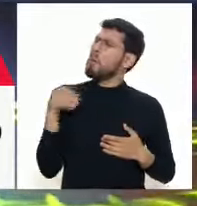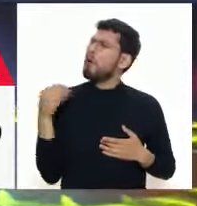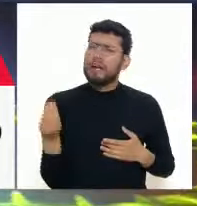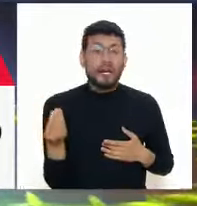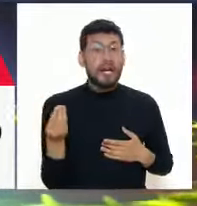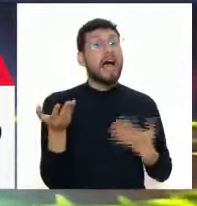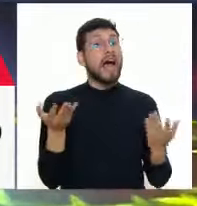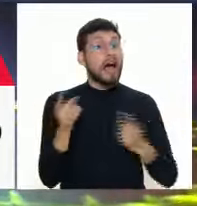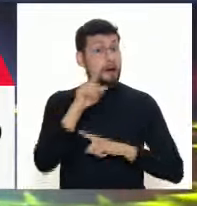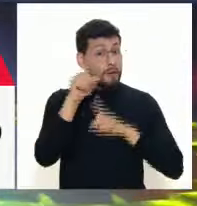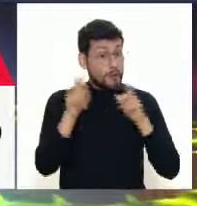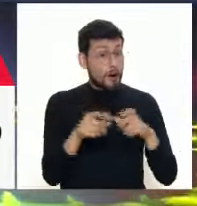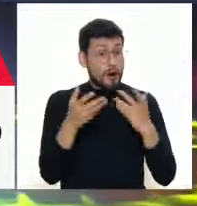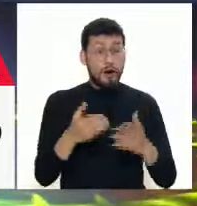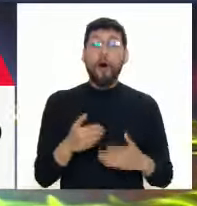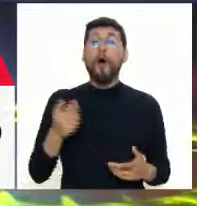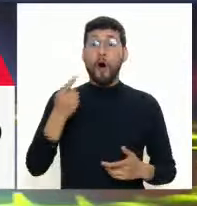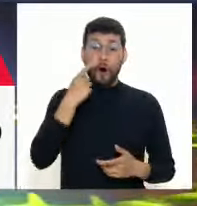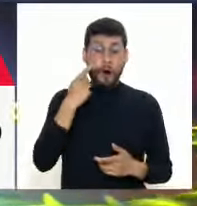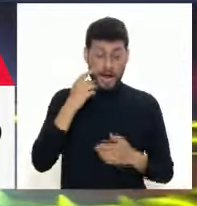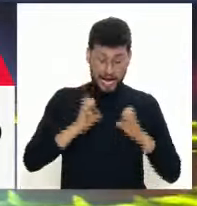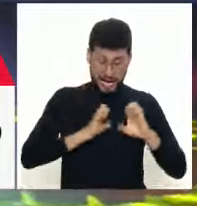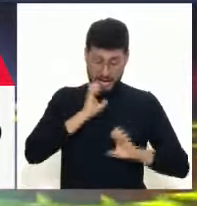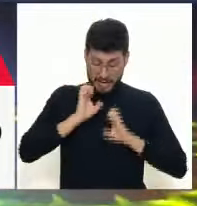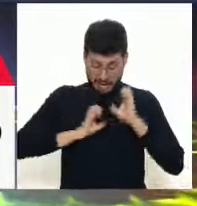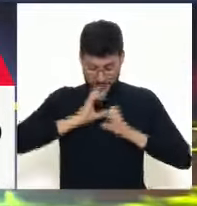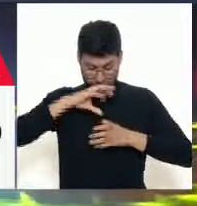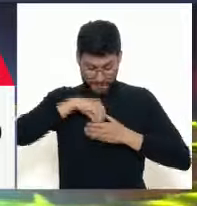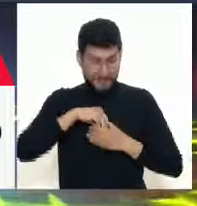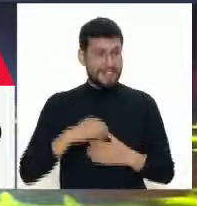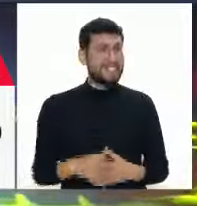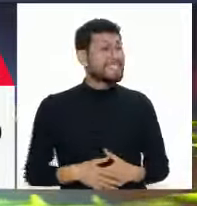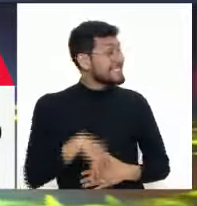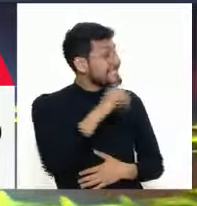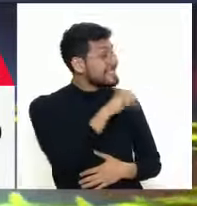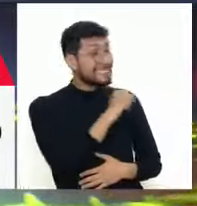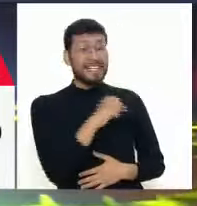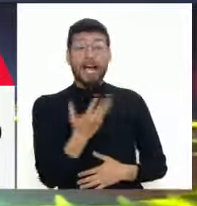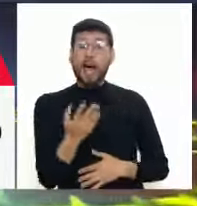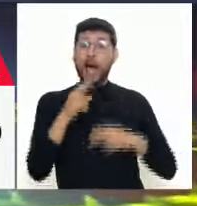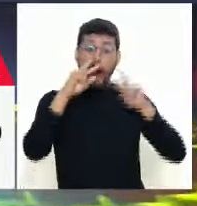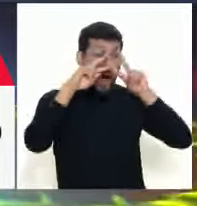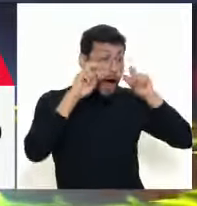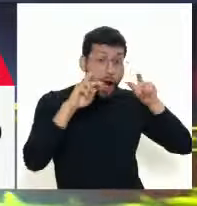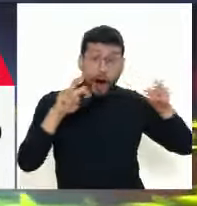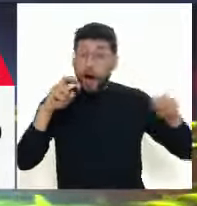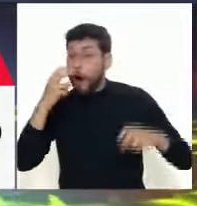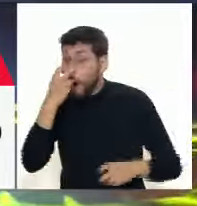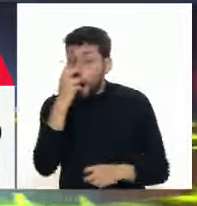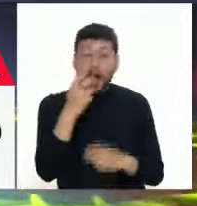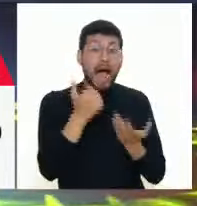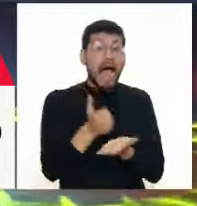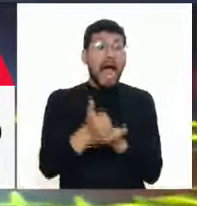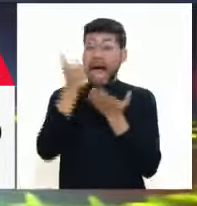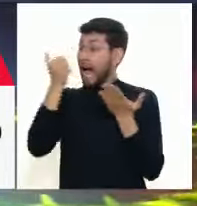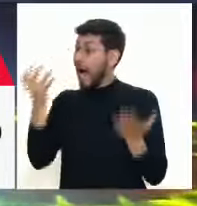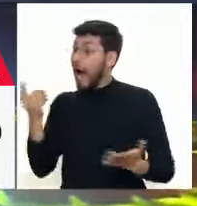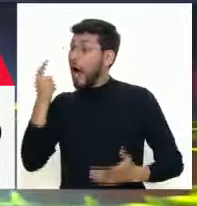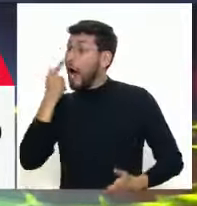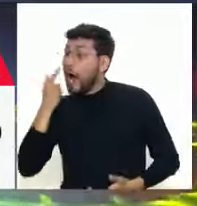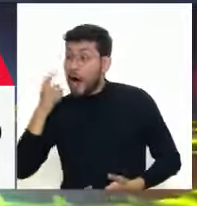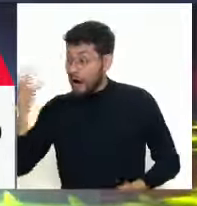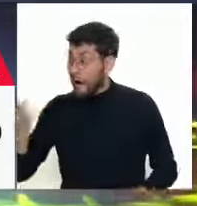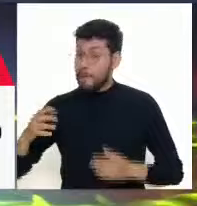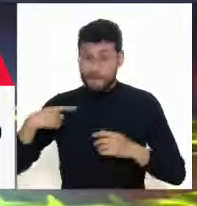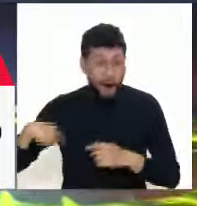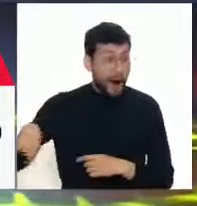lleva a conocer mucho mejor nuestras emociones. ¡Claro! La curiosidad nos ayuda a